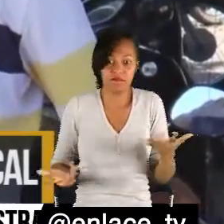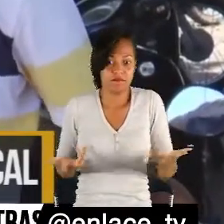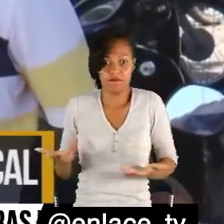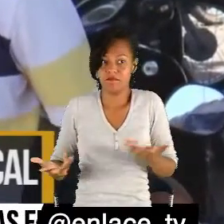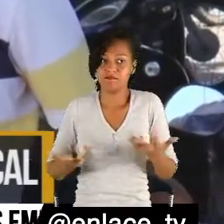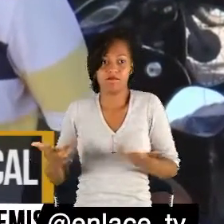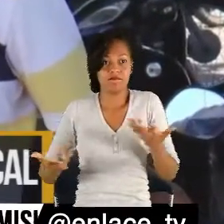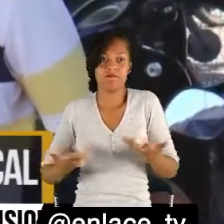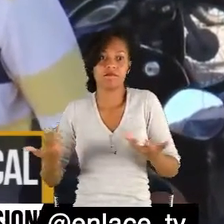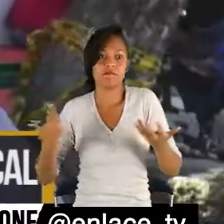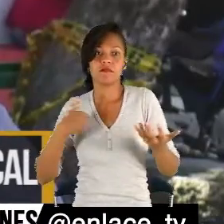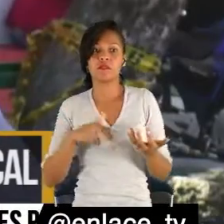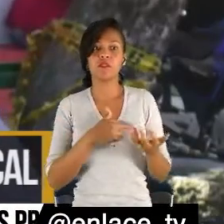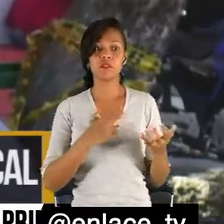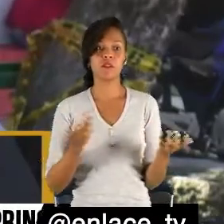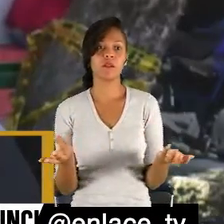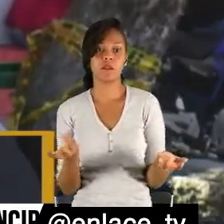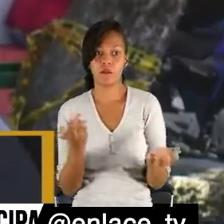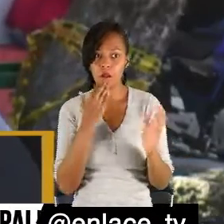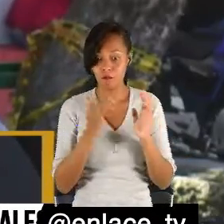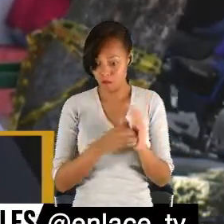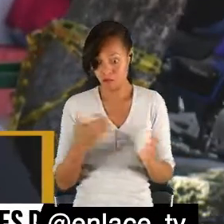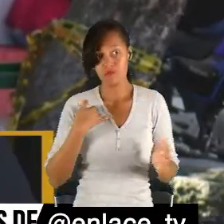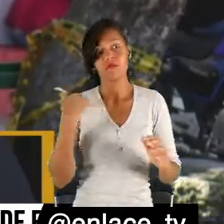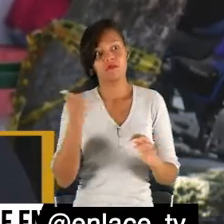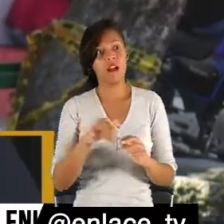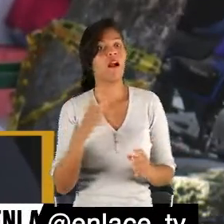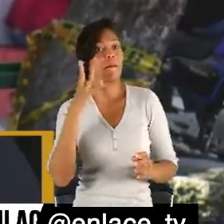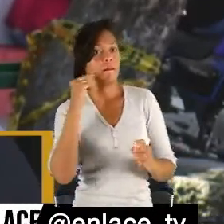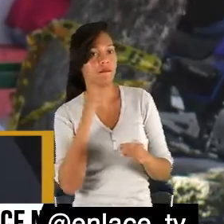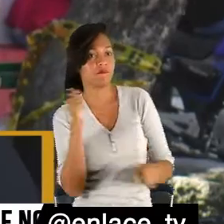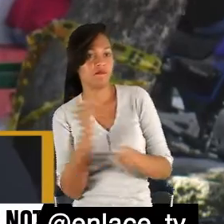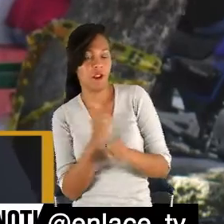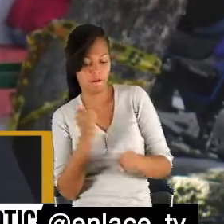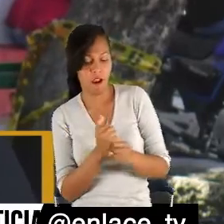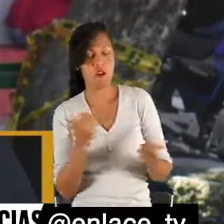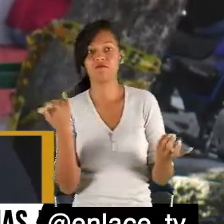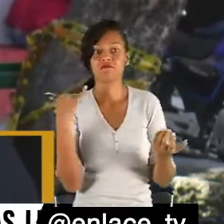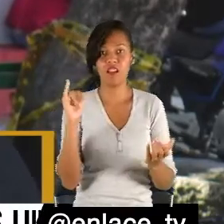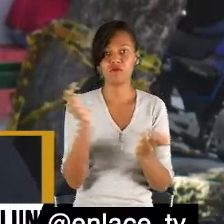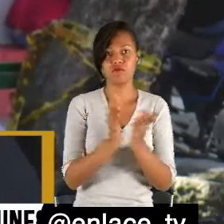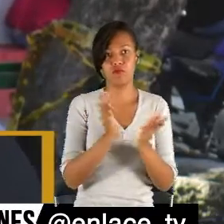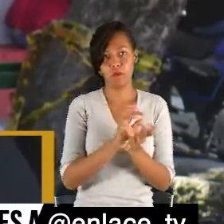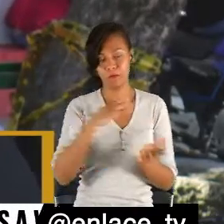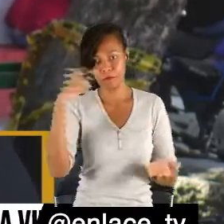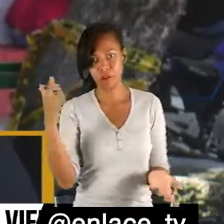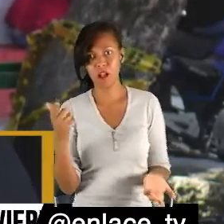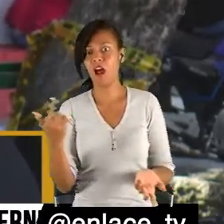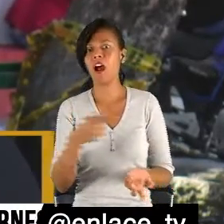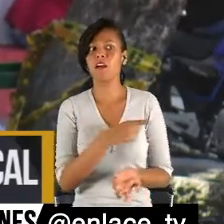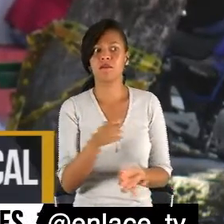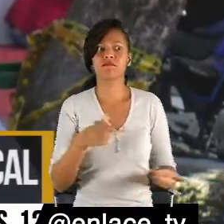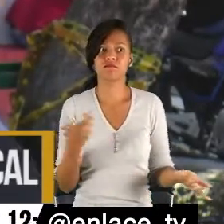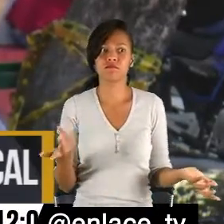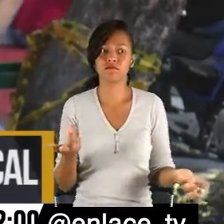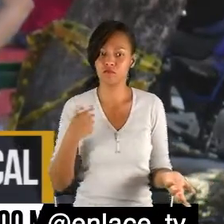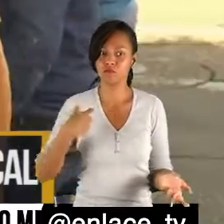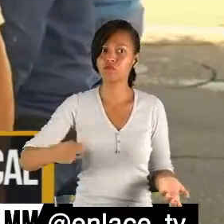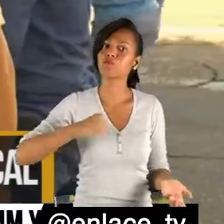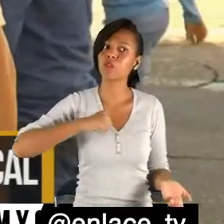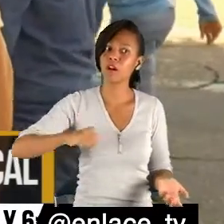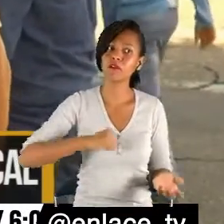ahorita que somos unas personas calificadas tengamos que estar haciendo una protesta por una mano de obra local que tenemos por derecho y por